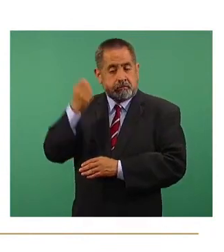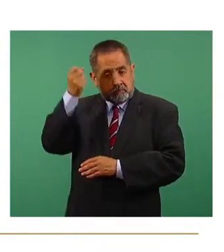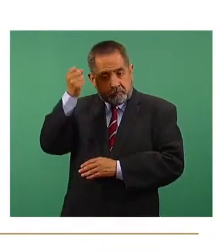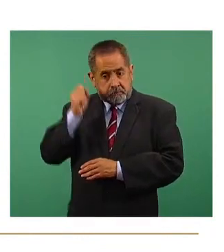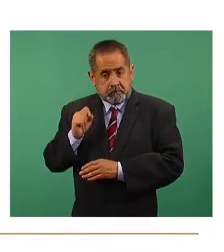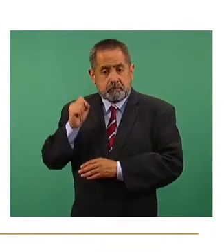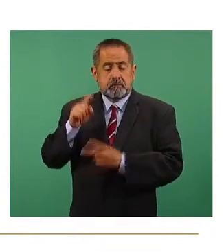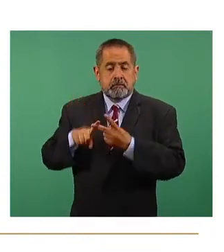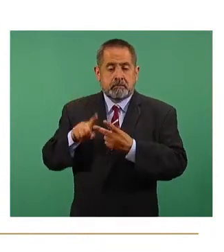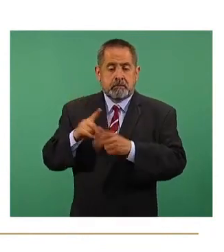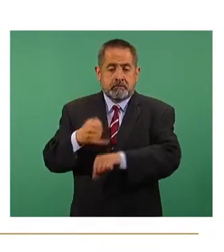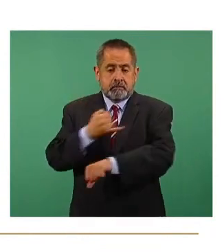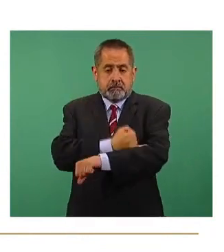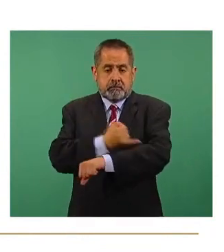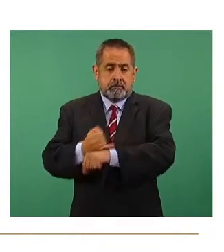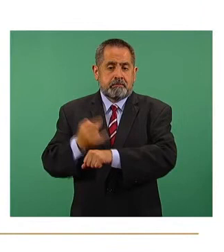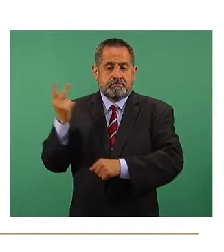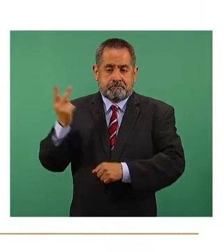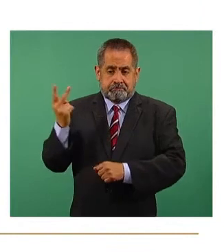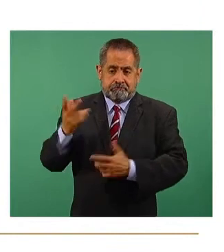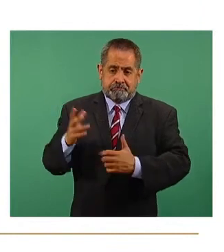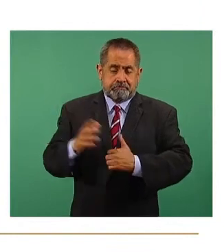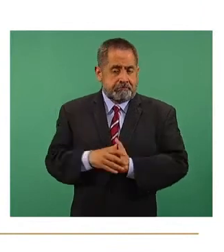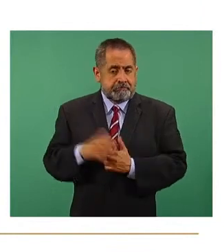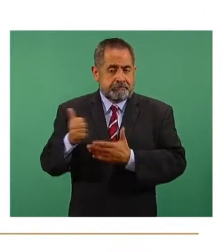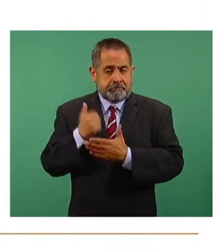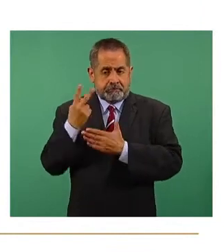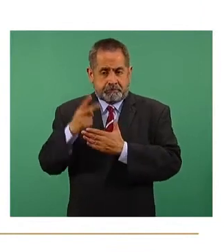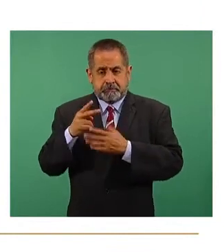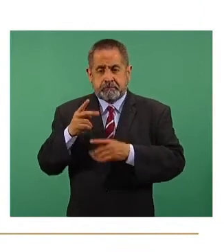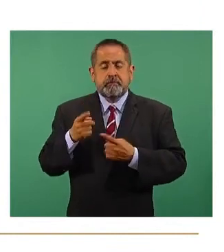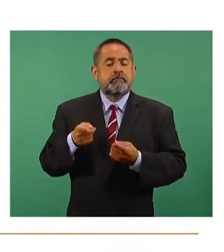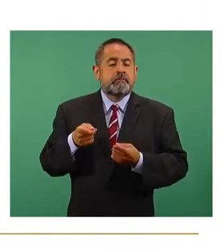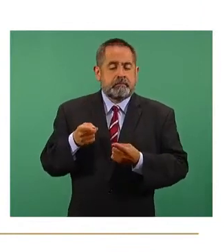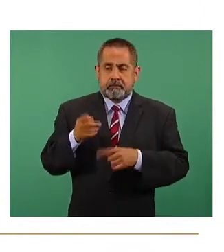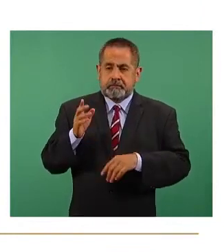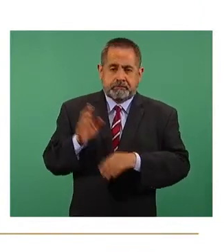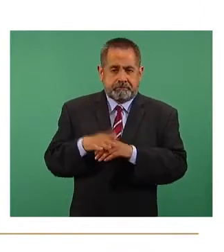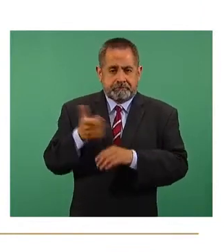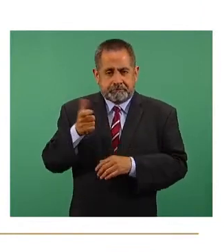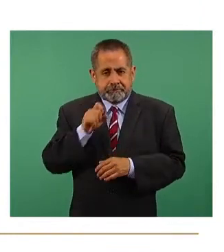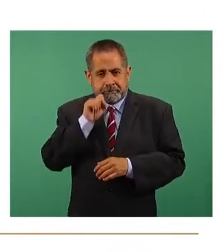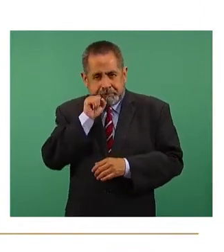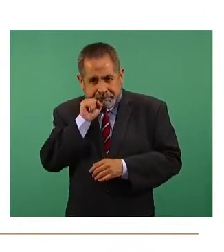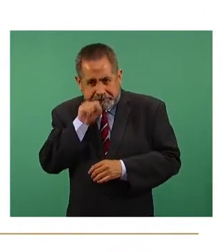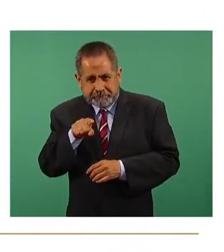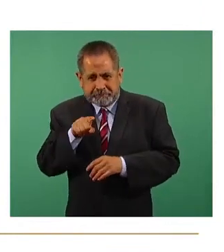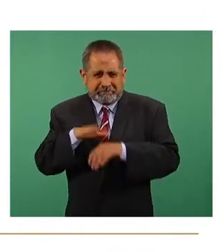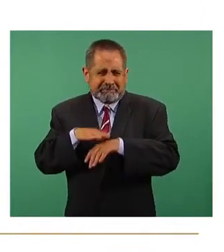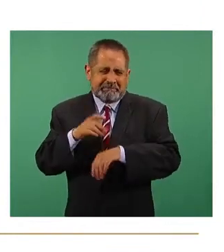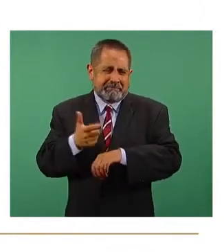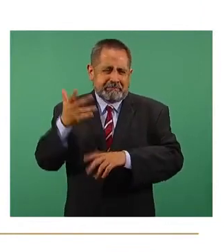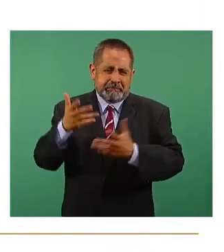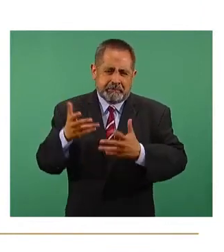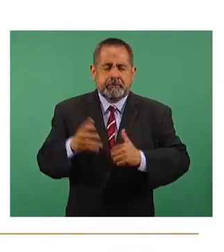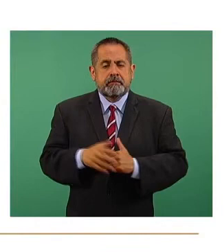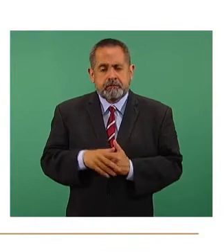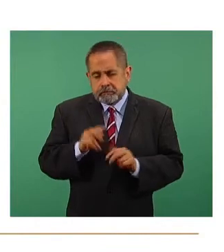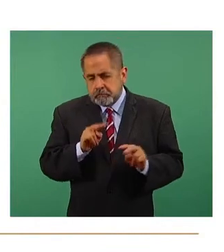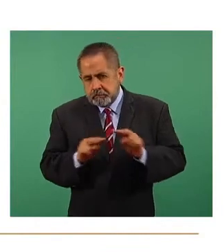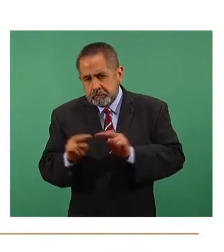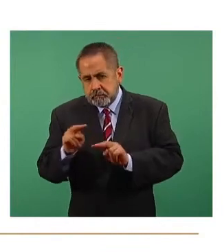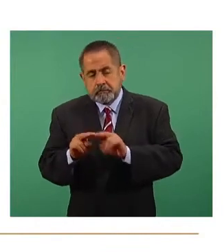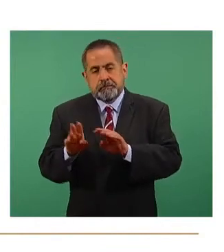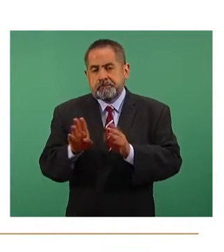en Iztapalapa, Ciudad de México. Aquí no tomamos en cuenta los márgenes, es el precio que interesa al consumidor, pero sí monitoreamos